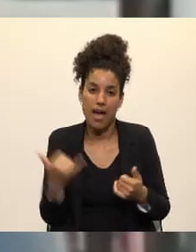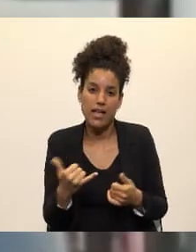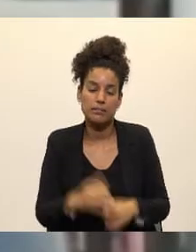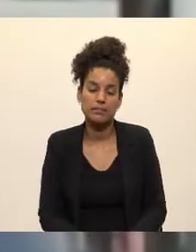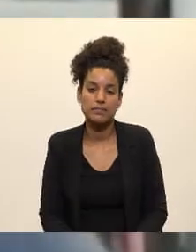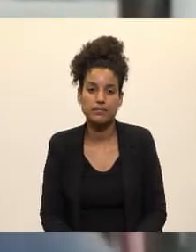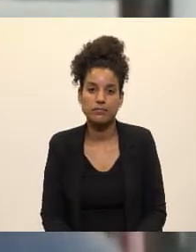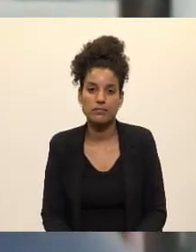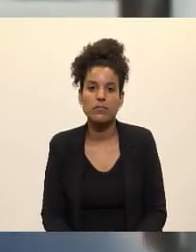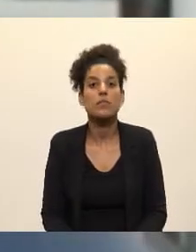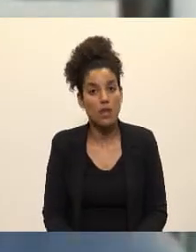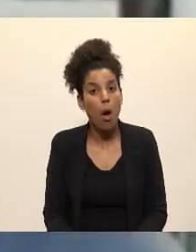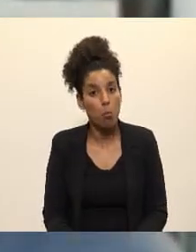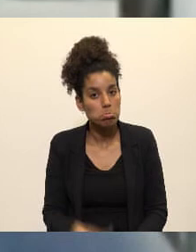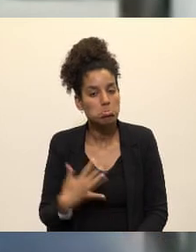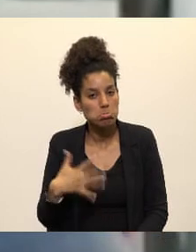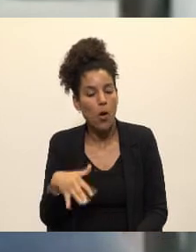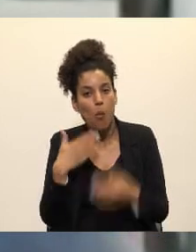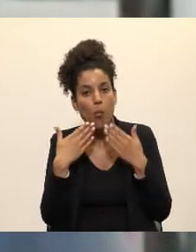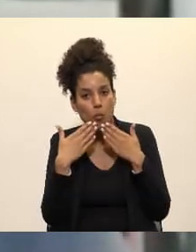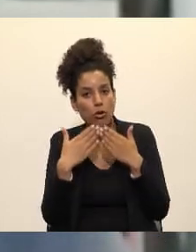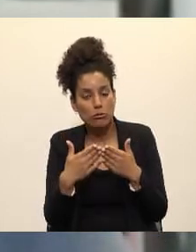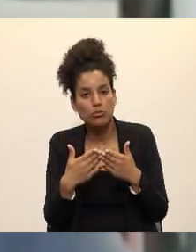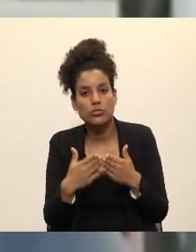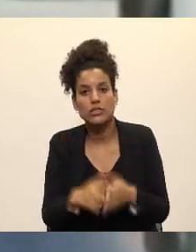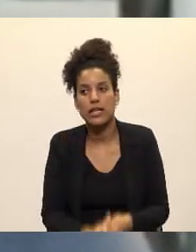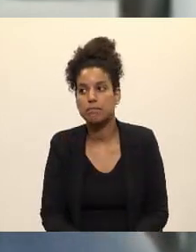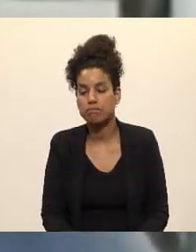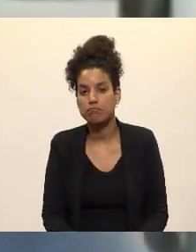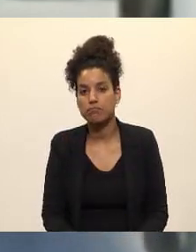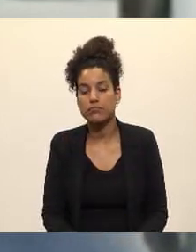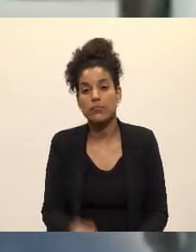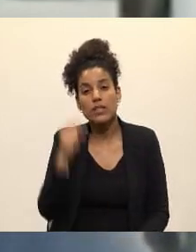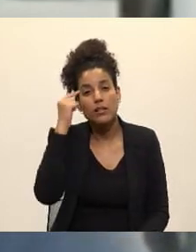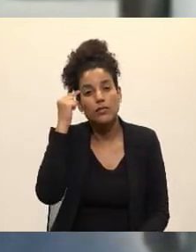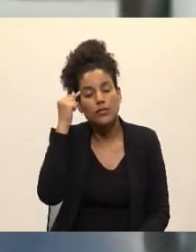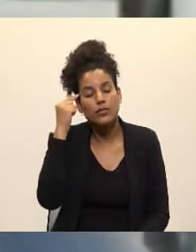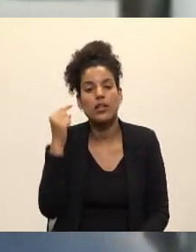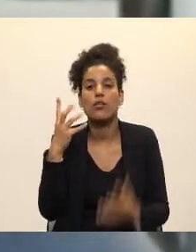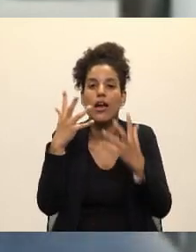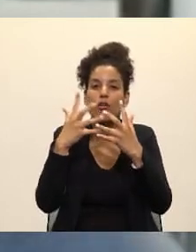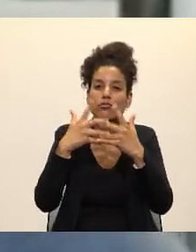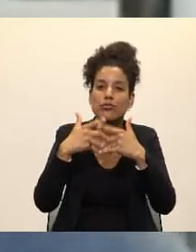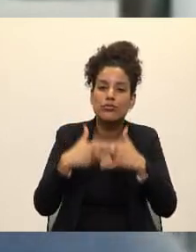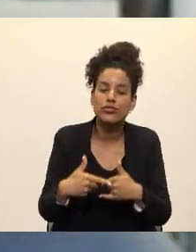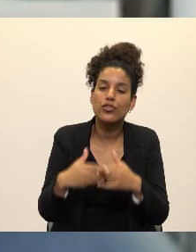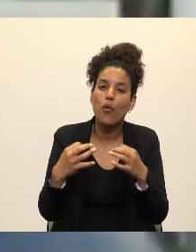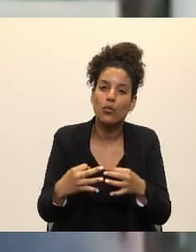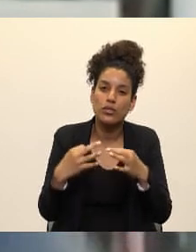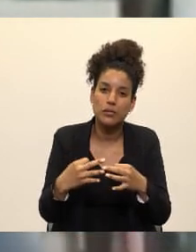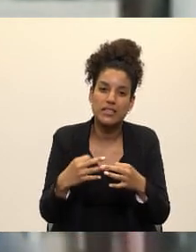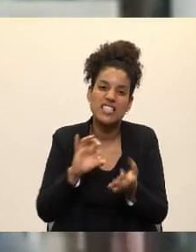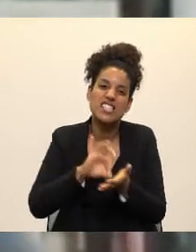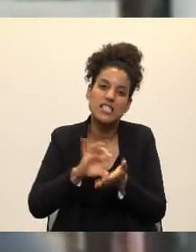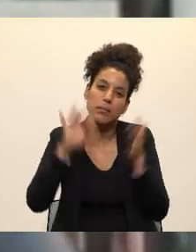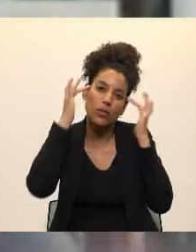Muy buena la pregunta, realmente creo que no es una pregunta, es una reflexión y una construcción justamente. Si conozco algún